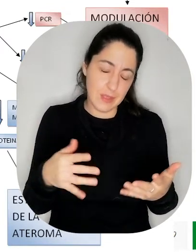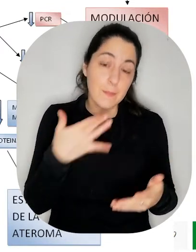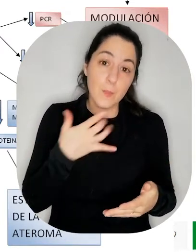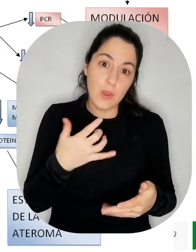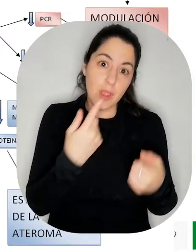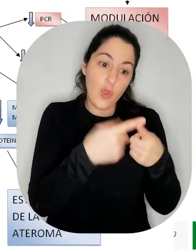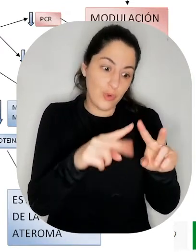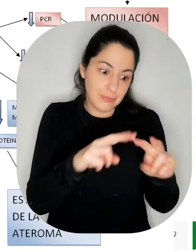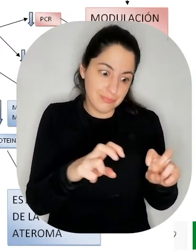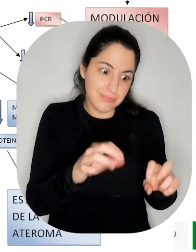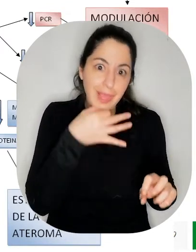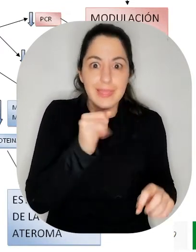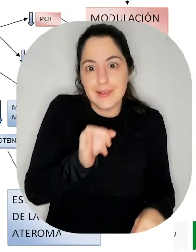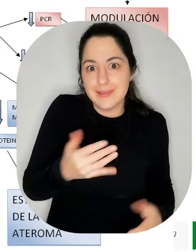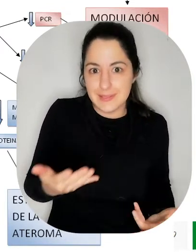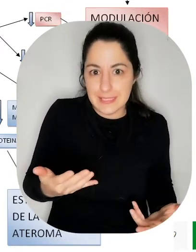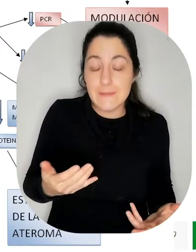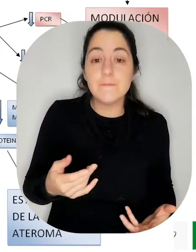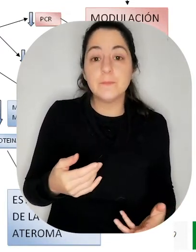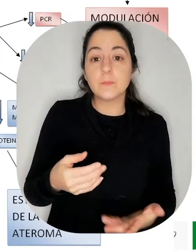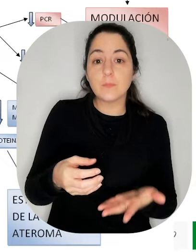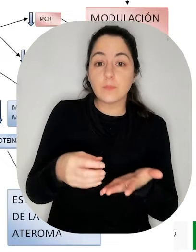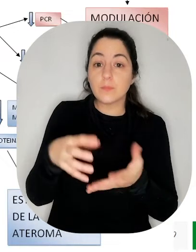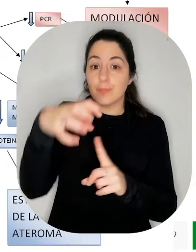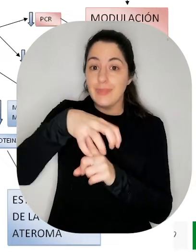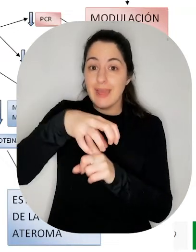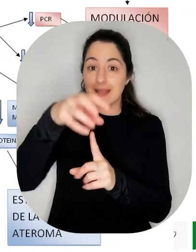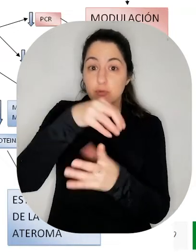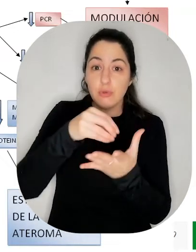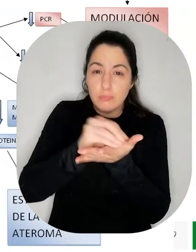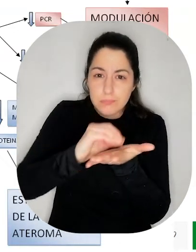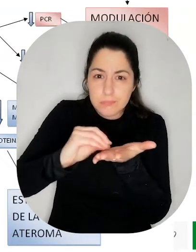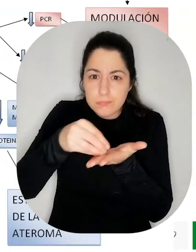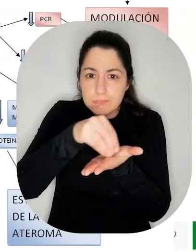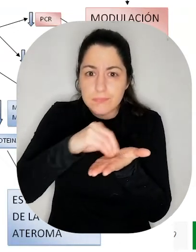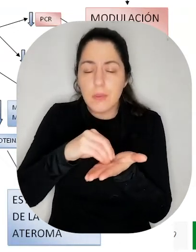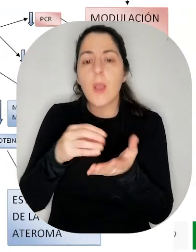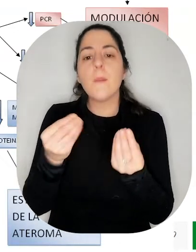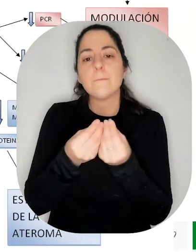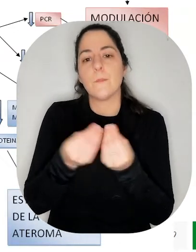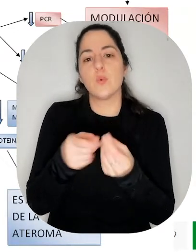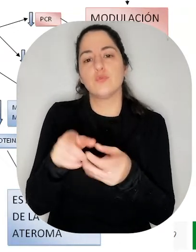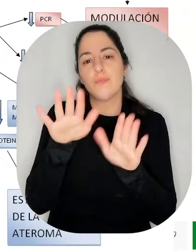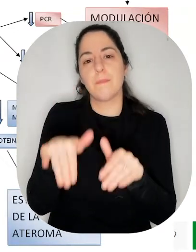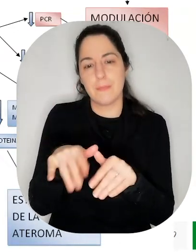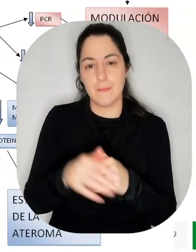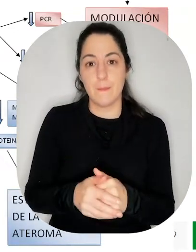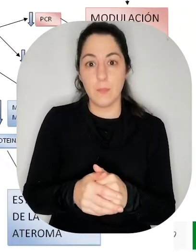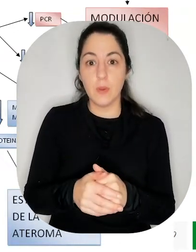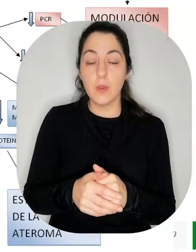suponemos, teóricamente tiene que tenerlo, porque son moléculas que son muy bioactivas.